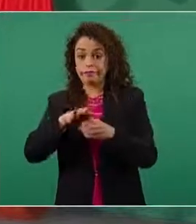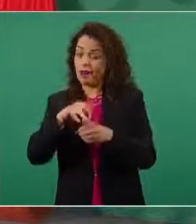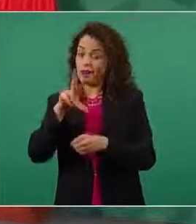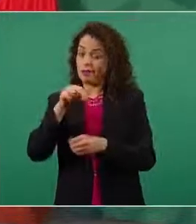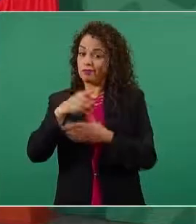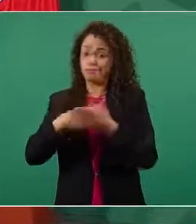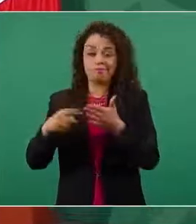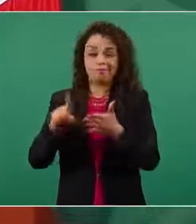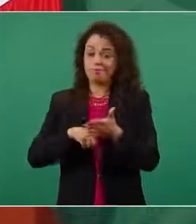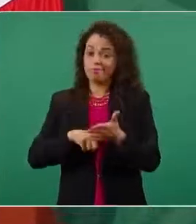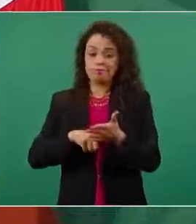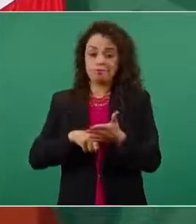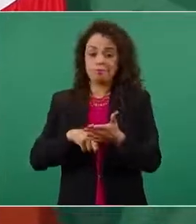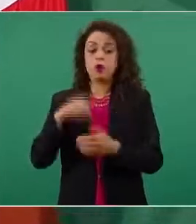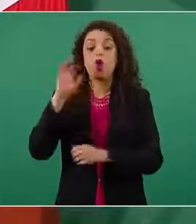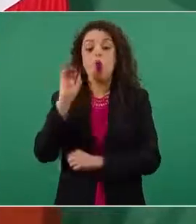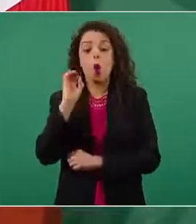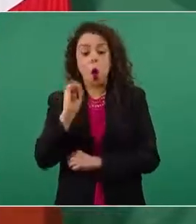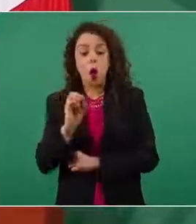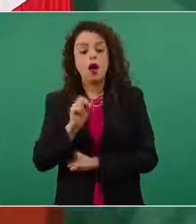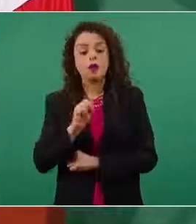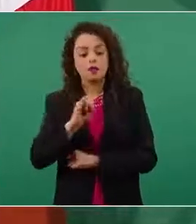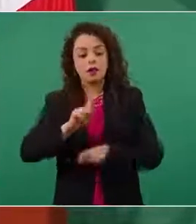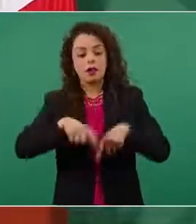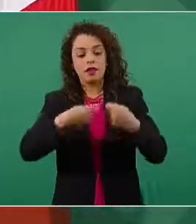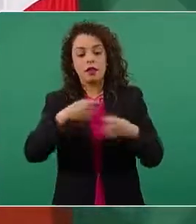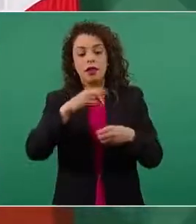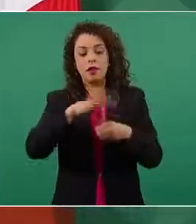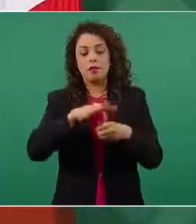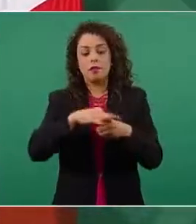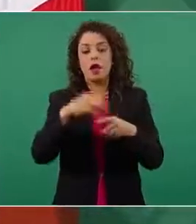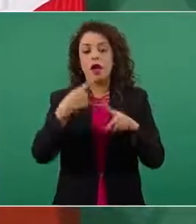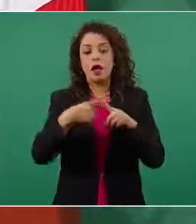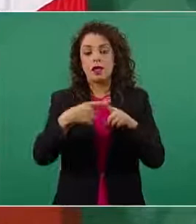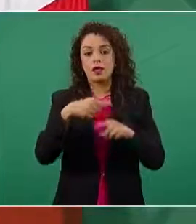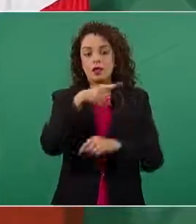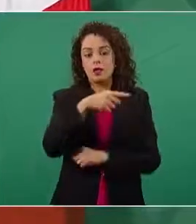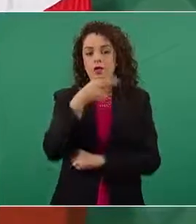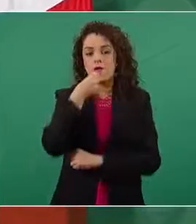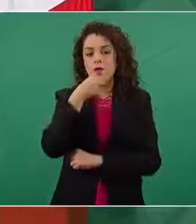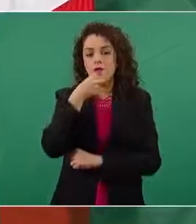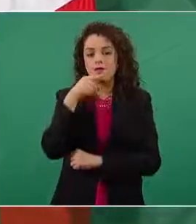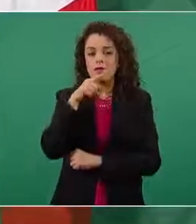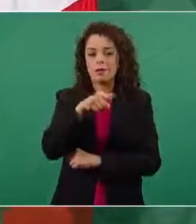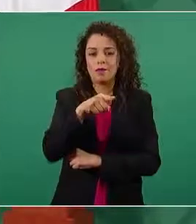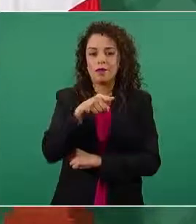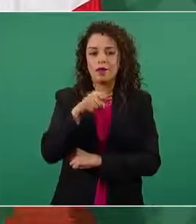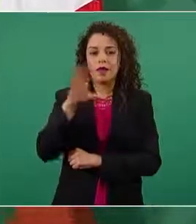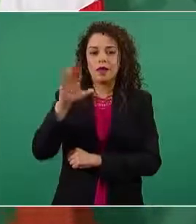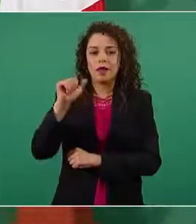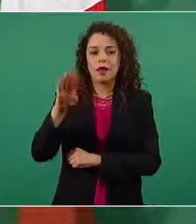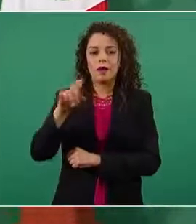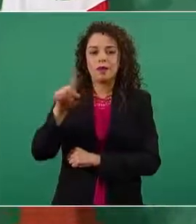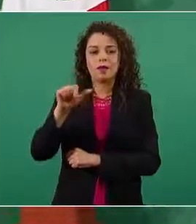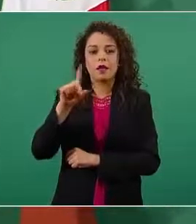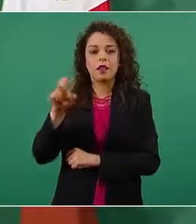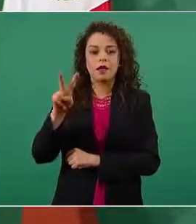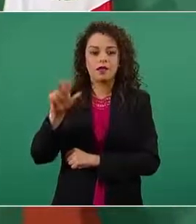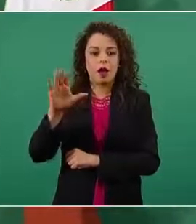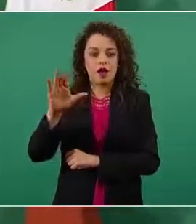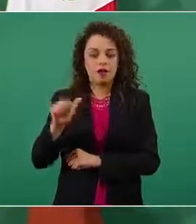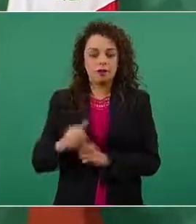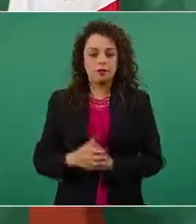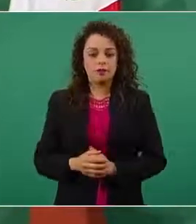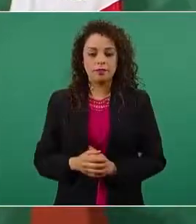o que votara a favor de Cabeza de Vaca, que si no, que se atuviera a